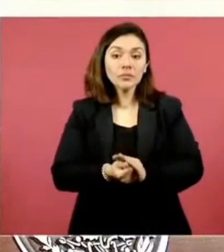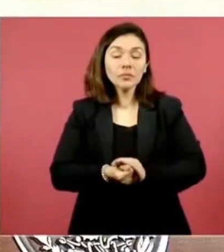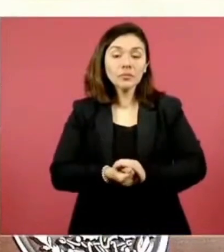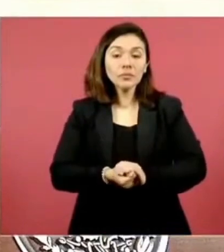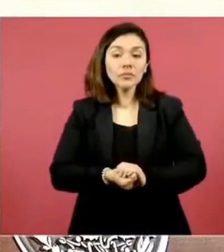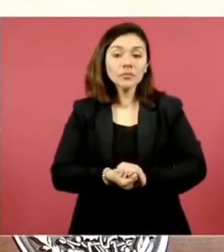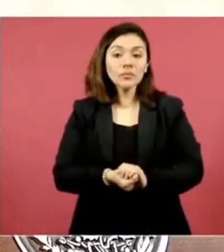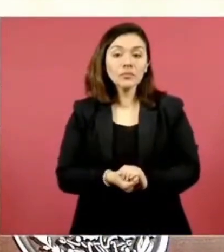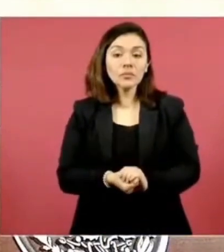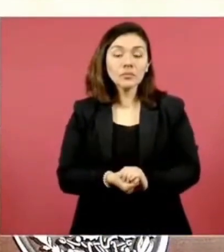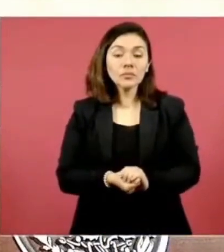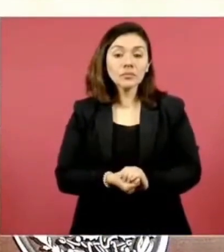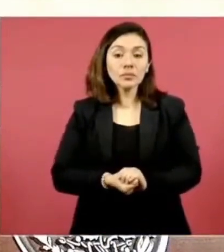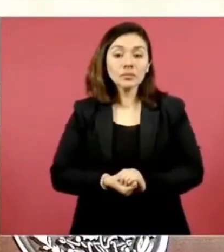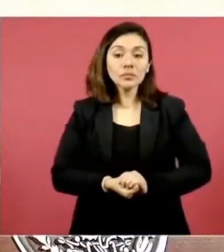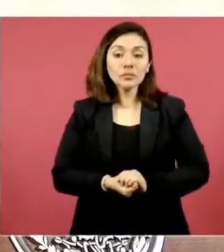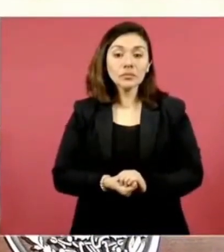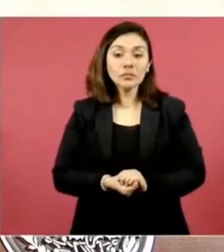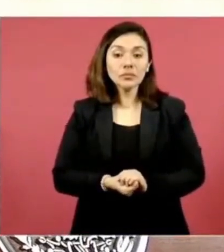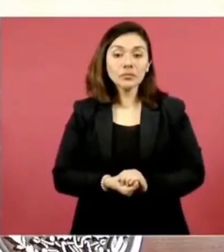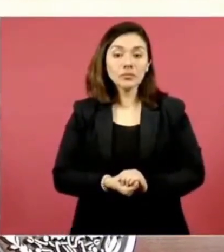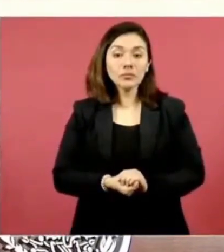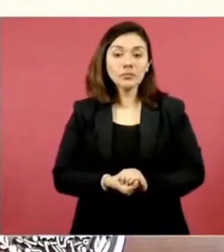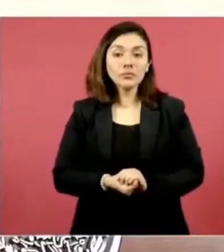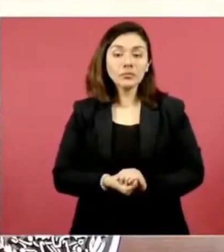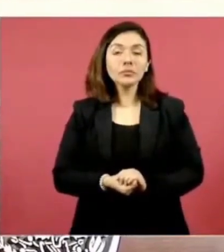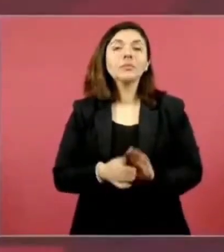¿Por qué? Y esto es para los